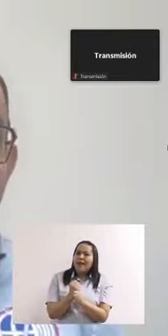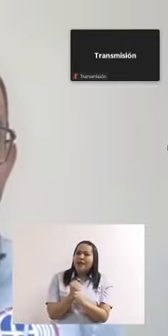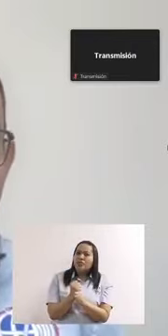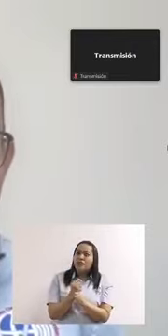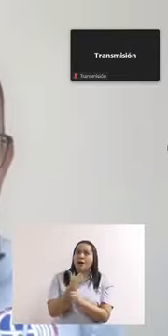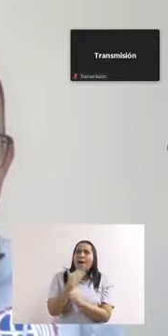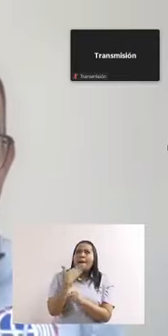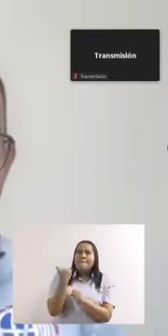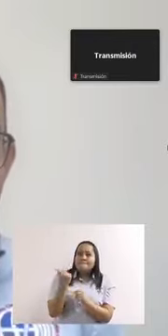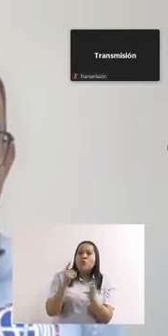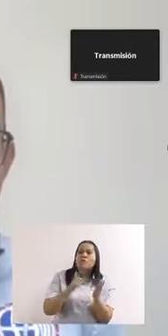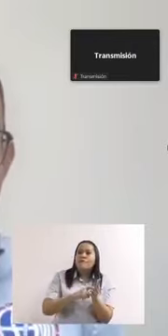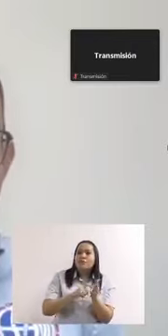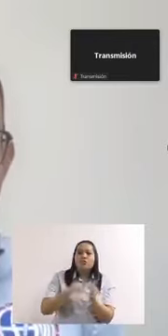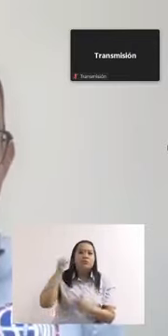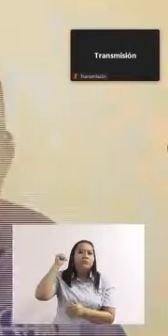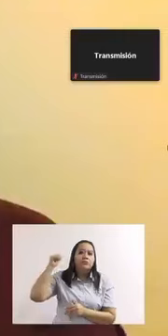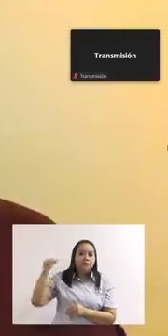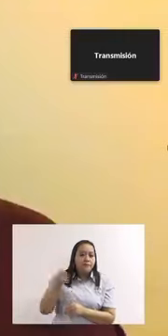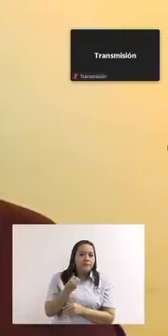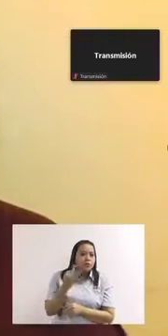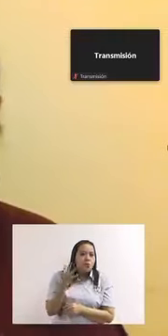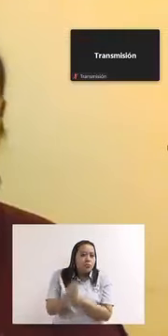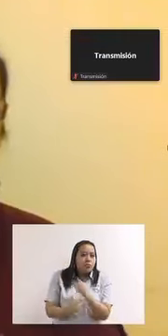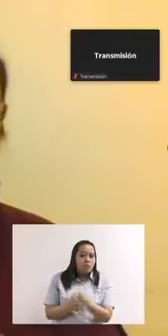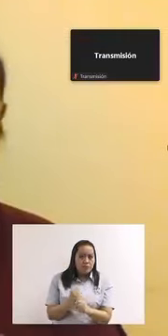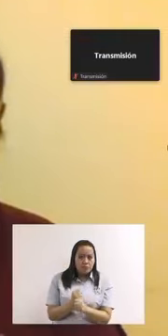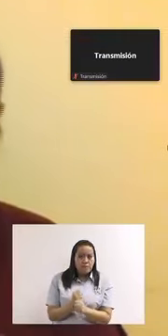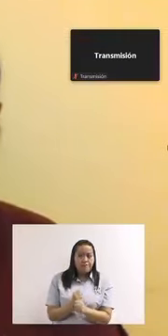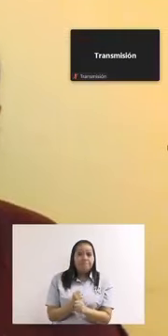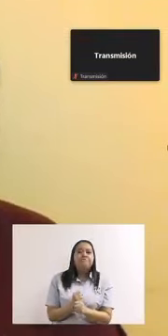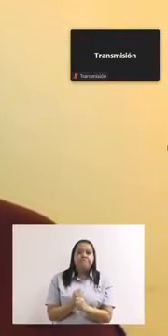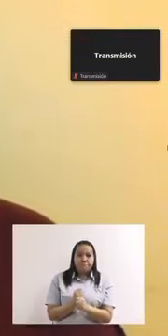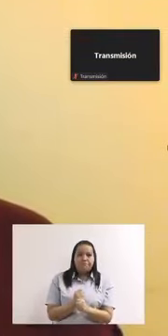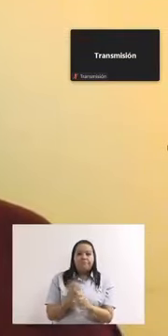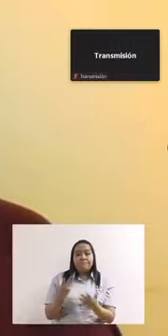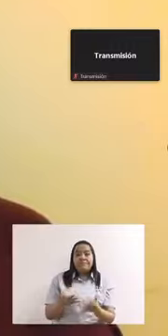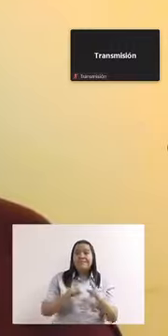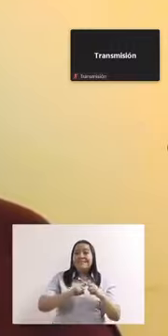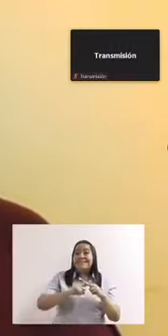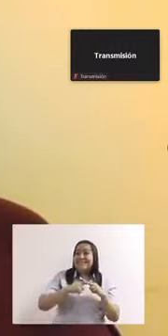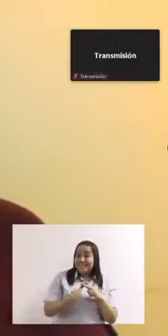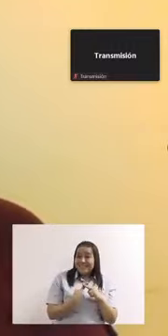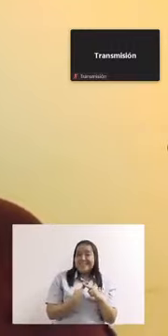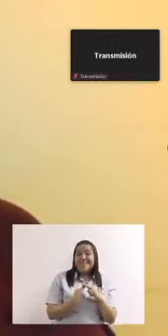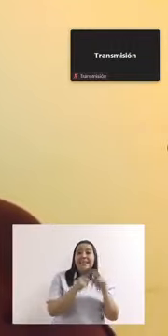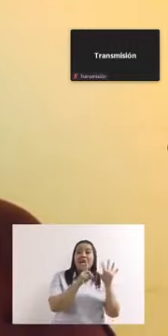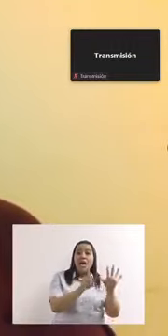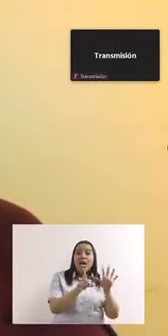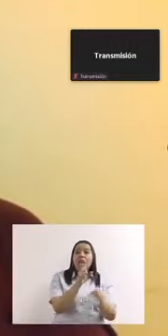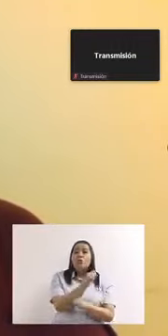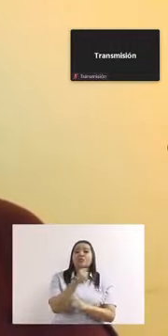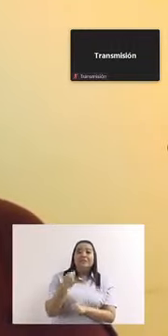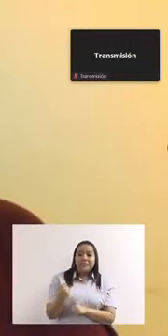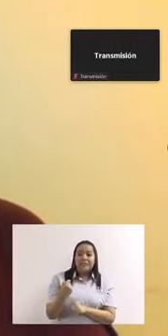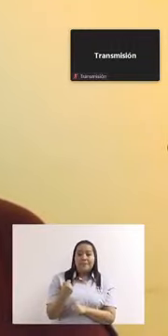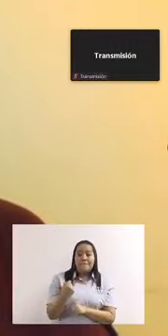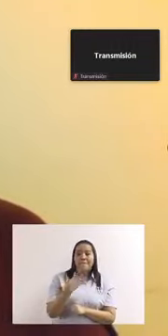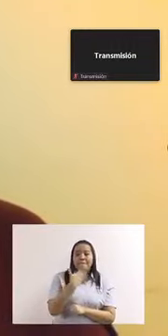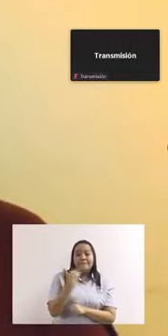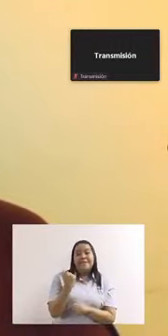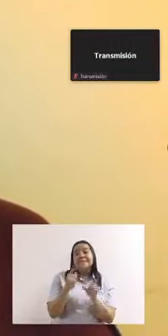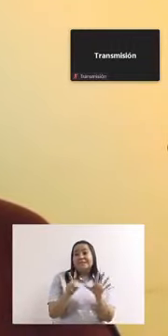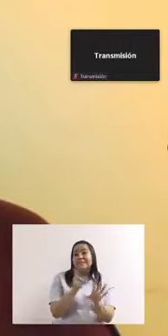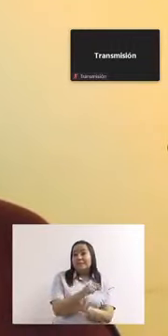auditiva a los niños? Ok, se comienza a partir de los 6 meses. Cuando yo estudié en Panamá, yo tuve la